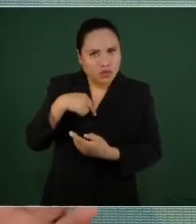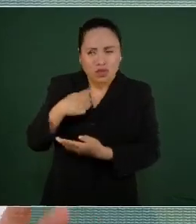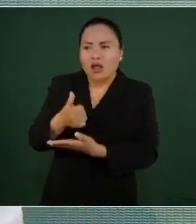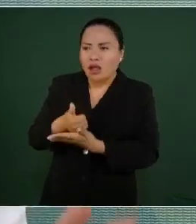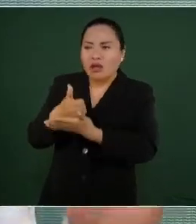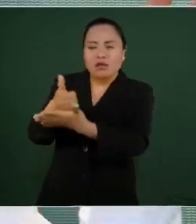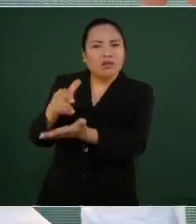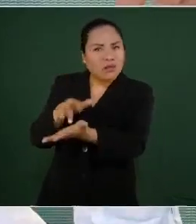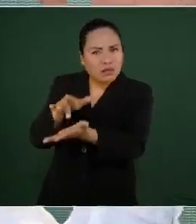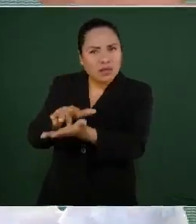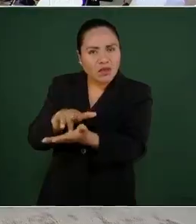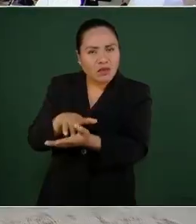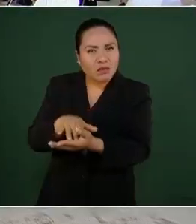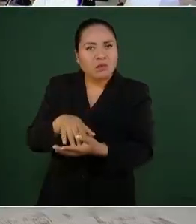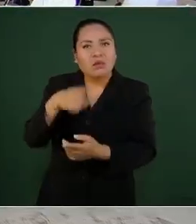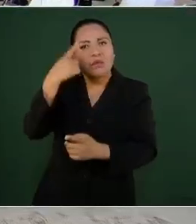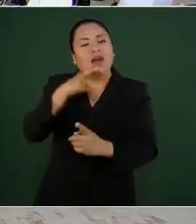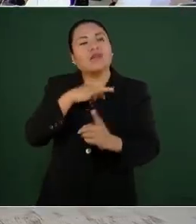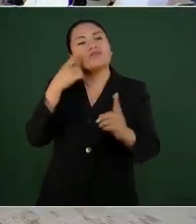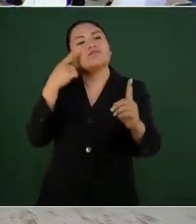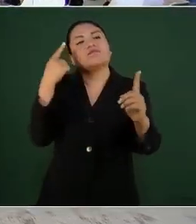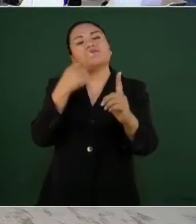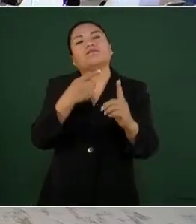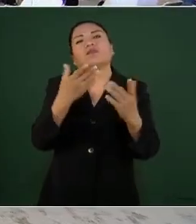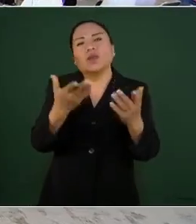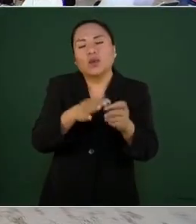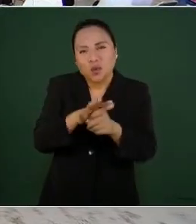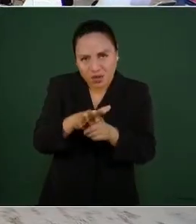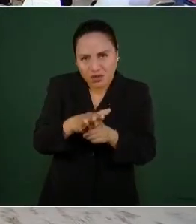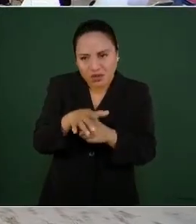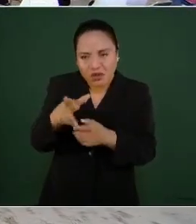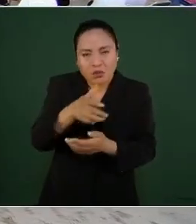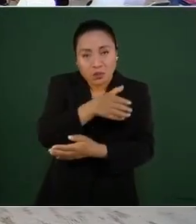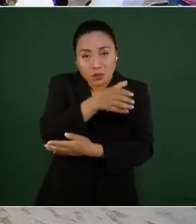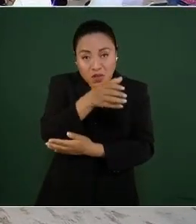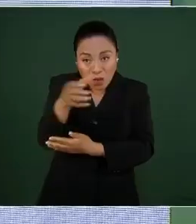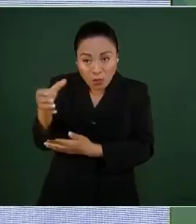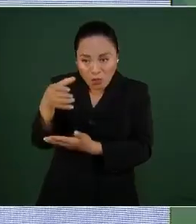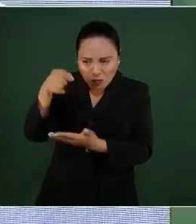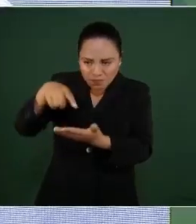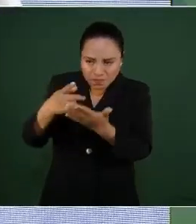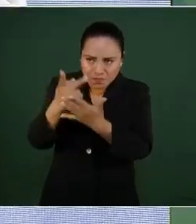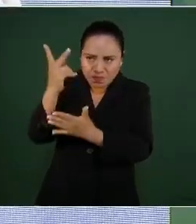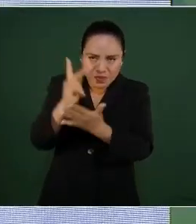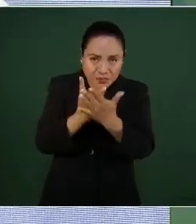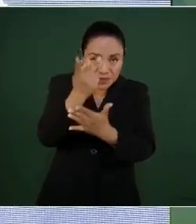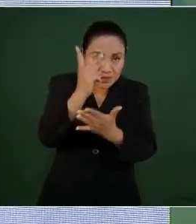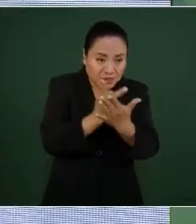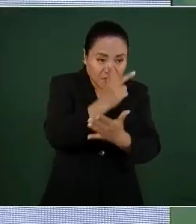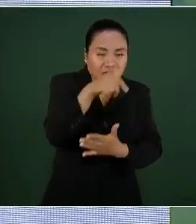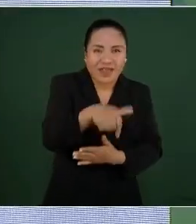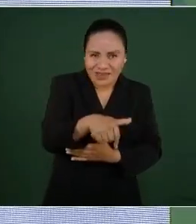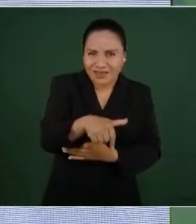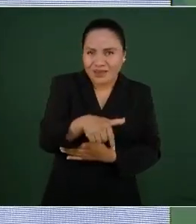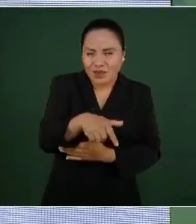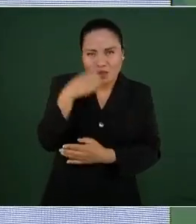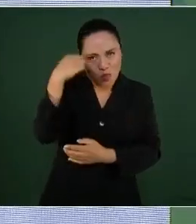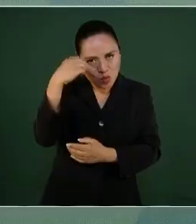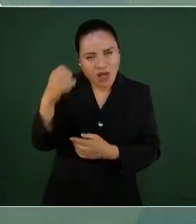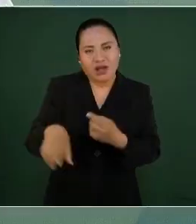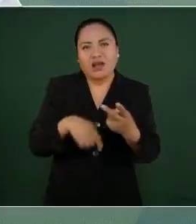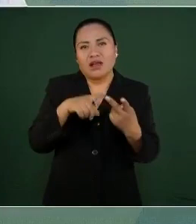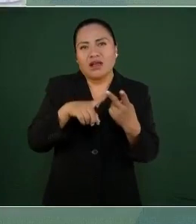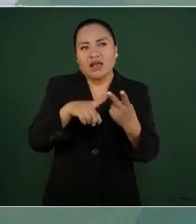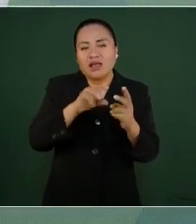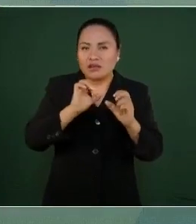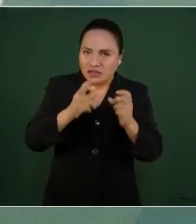con ese propósito. Los programas Sembrando Vida, que se aplican aquí en Oaxaca o en Chiapas, se